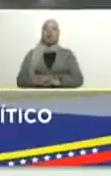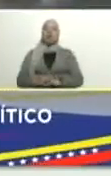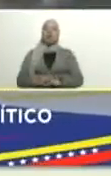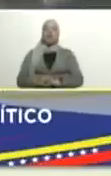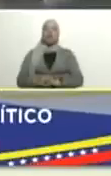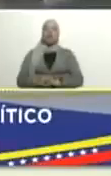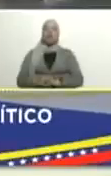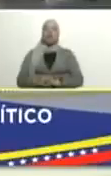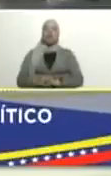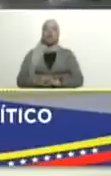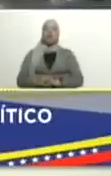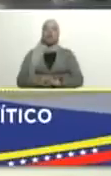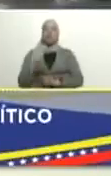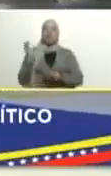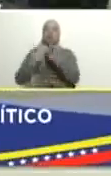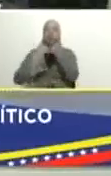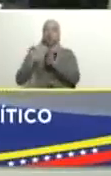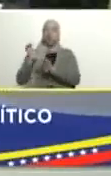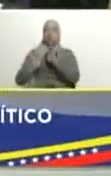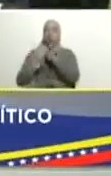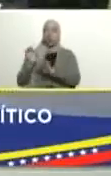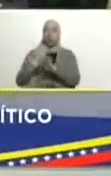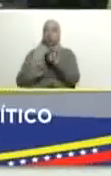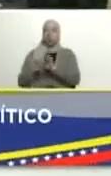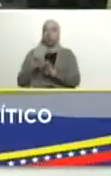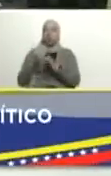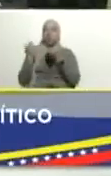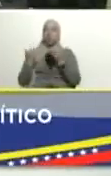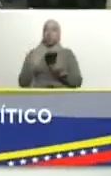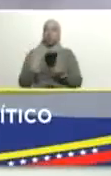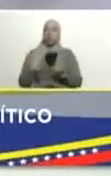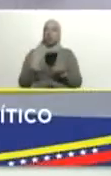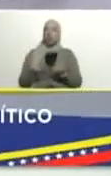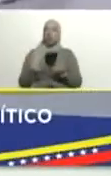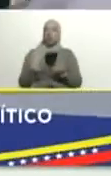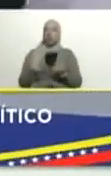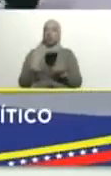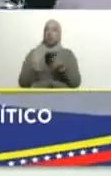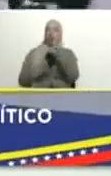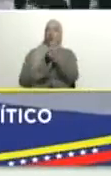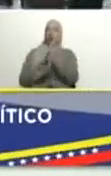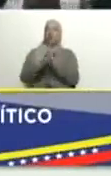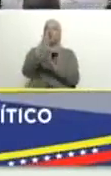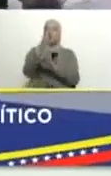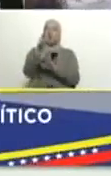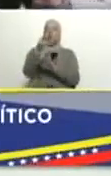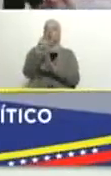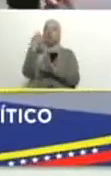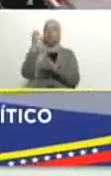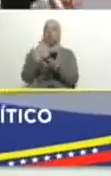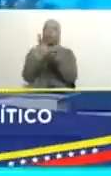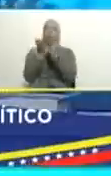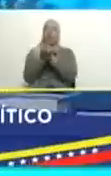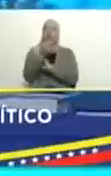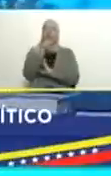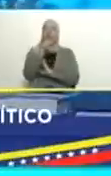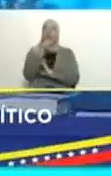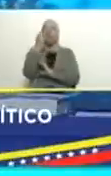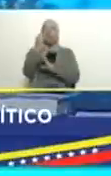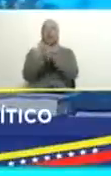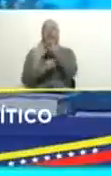Hemos pasado revista a los avances en el campo geopolítico